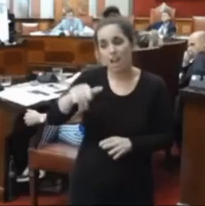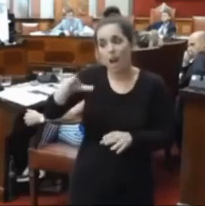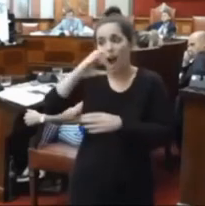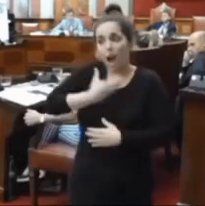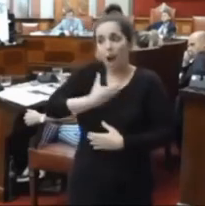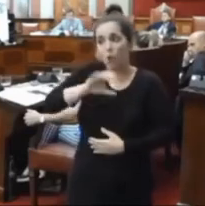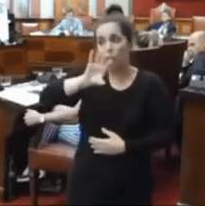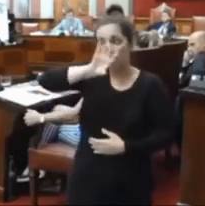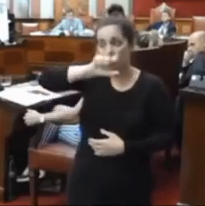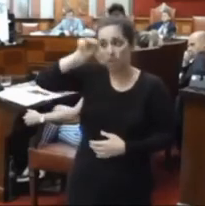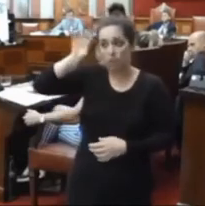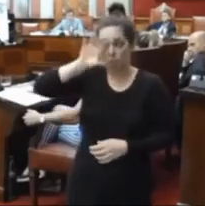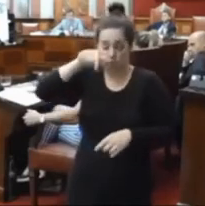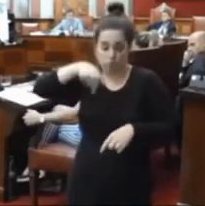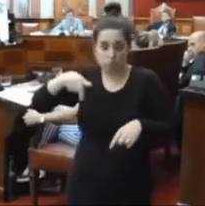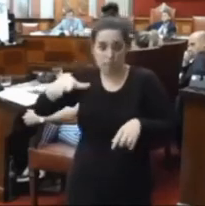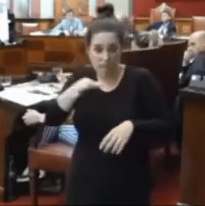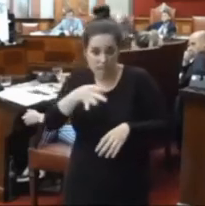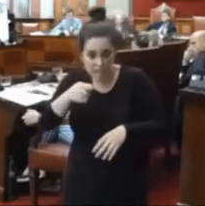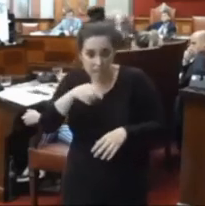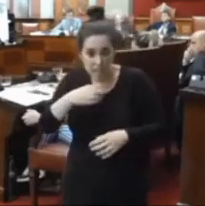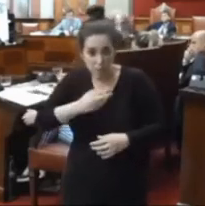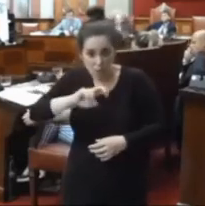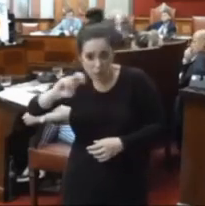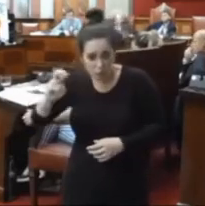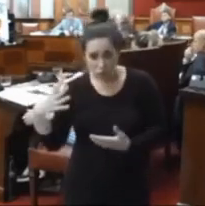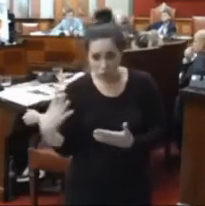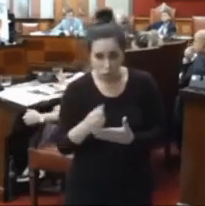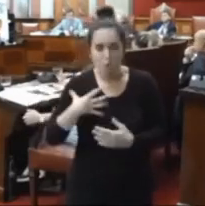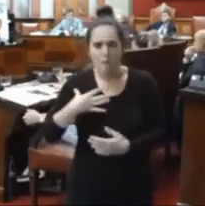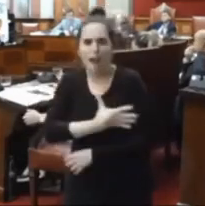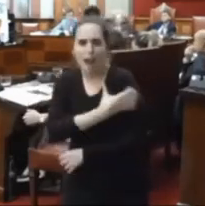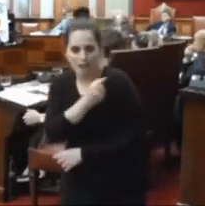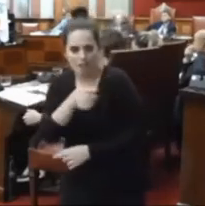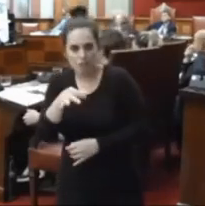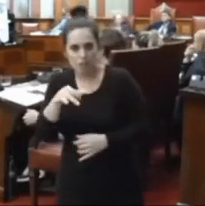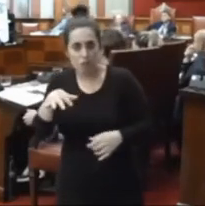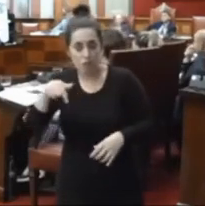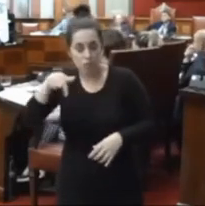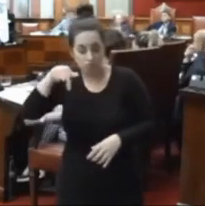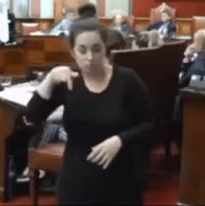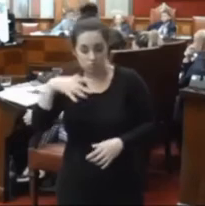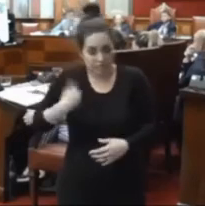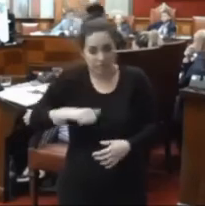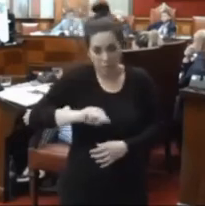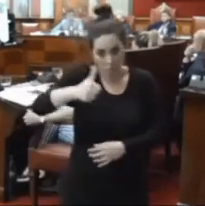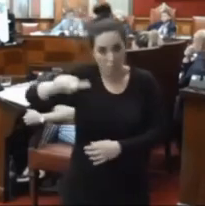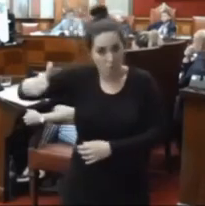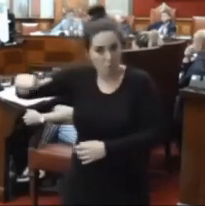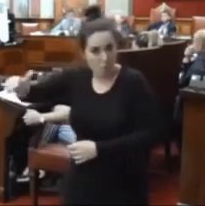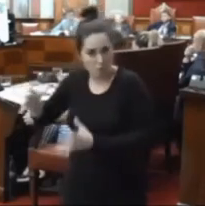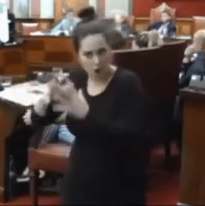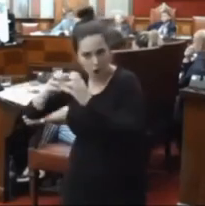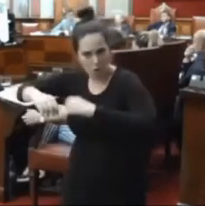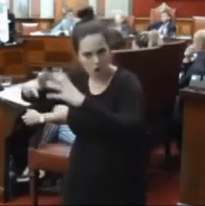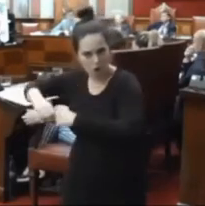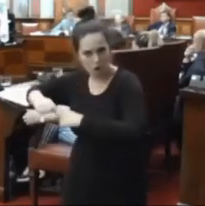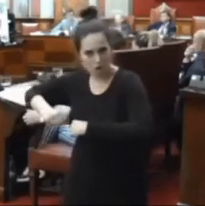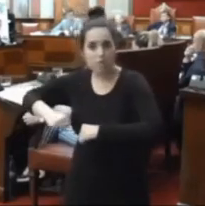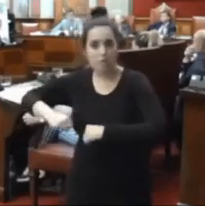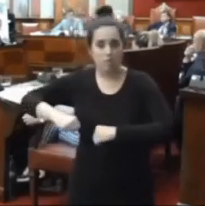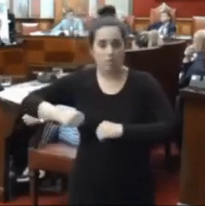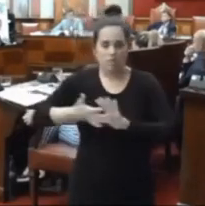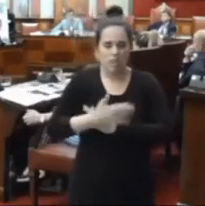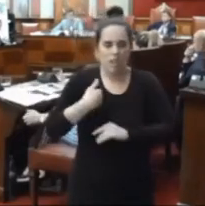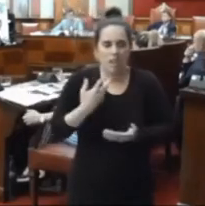isla donde ha sido presentado y en el Cabildo Insular de Tenerife. De verdad, no estamos sino pidiendo que enfrentemos la realidad que